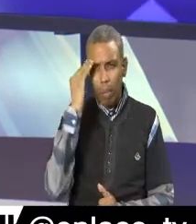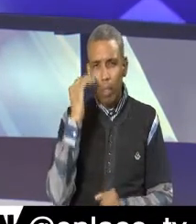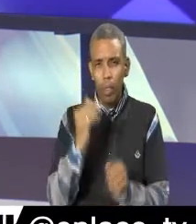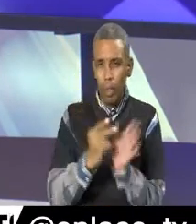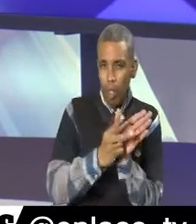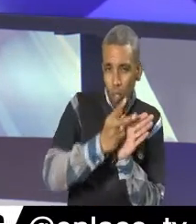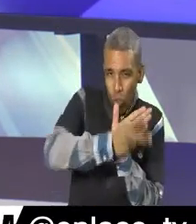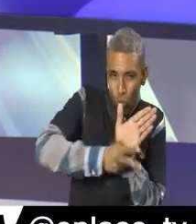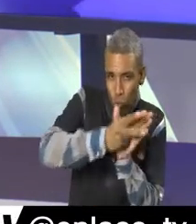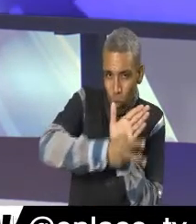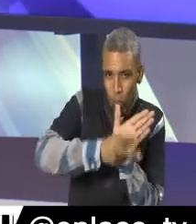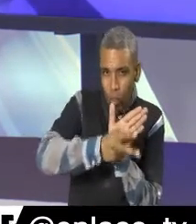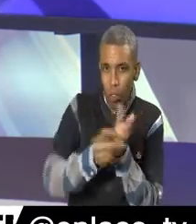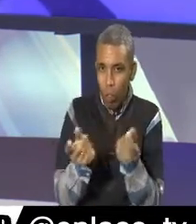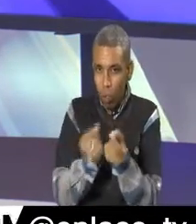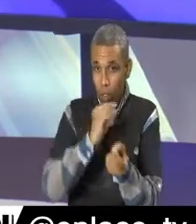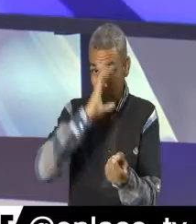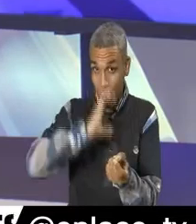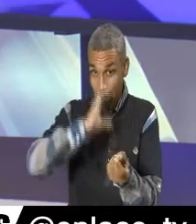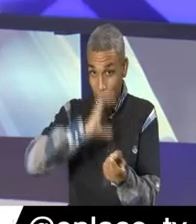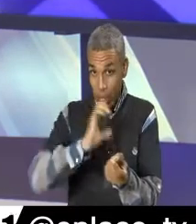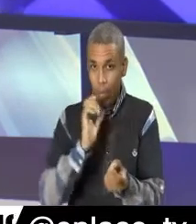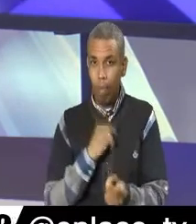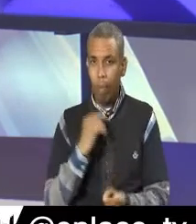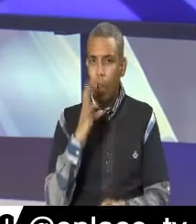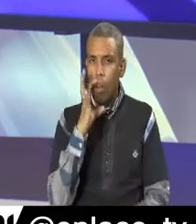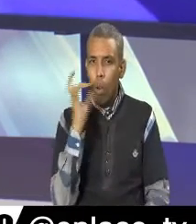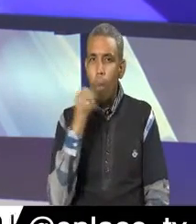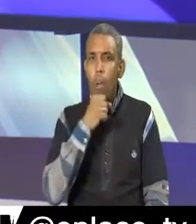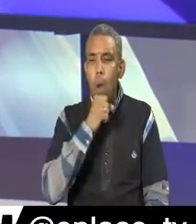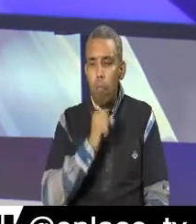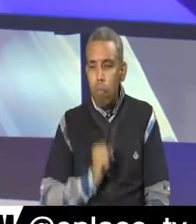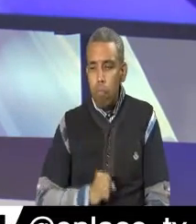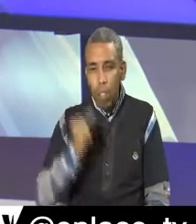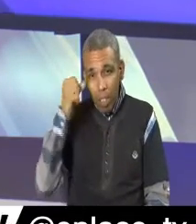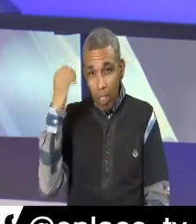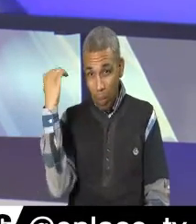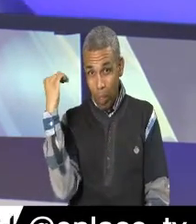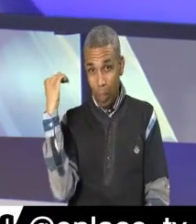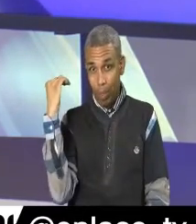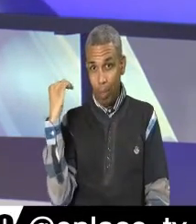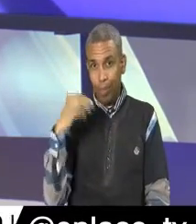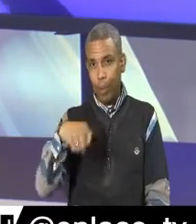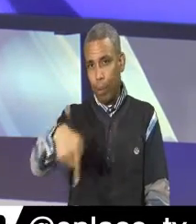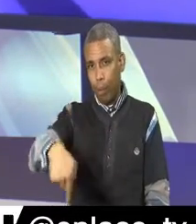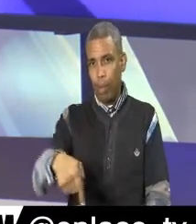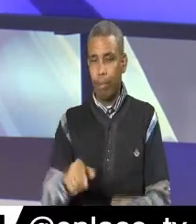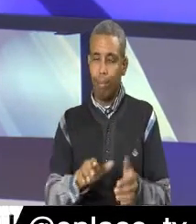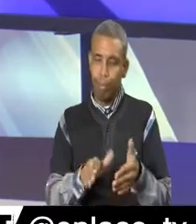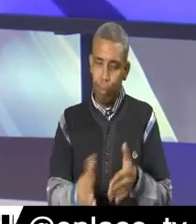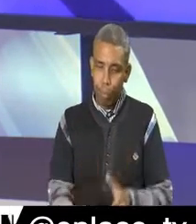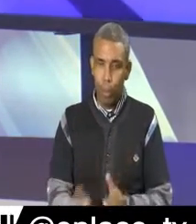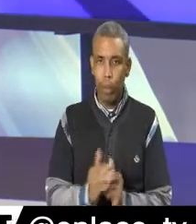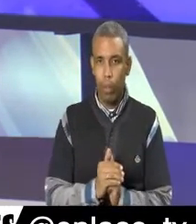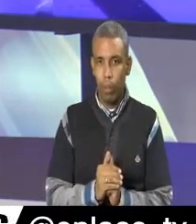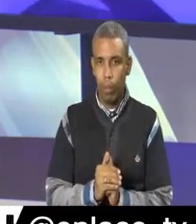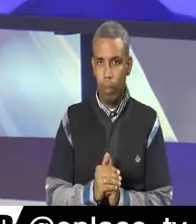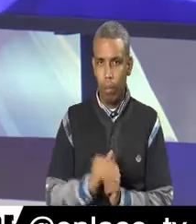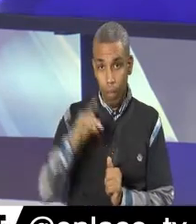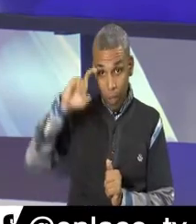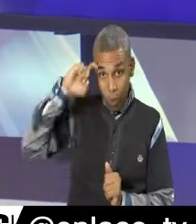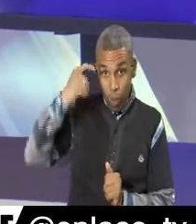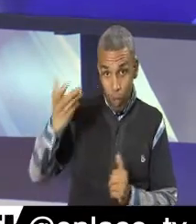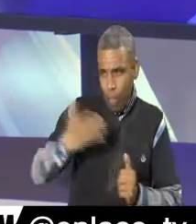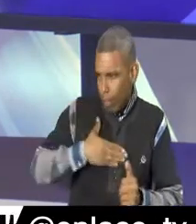mañana un adulto mayor, al parecer por padecimientos pulmonares. Recientemente esta persona se había negado a ir a un hogar de adulto